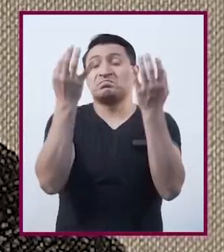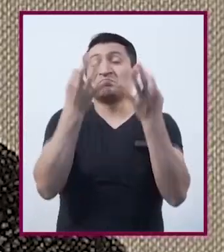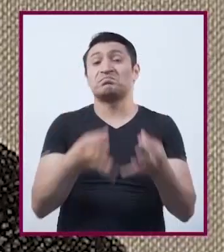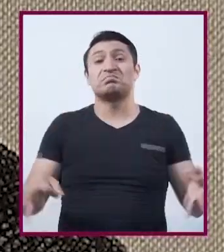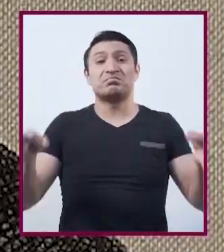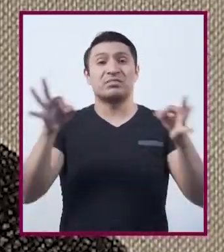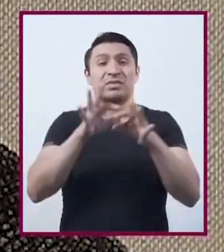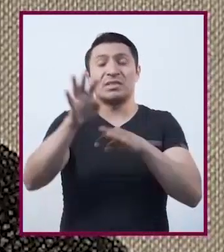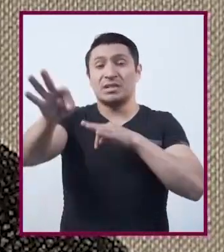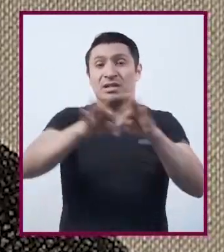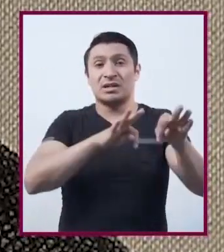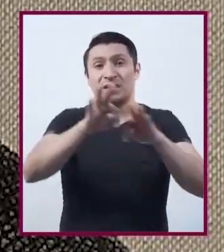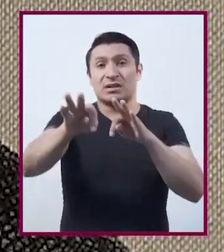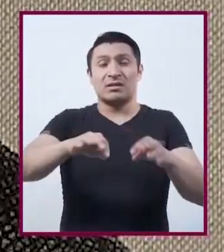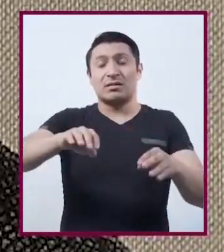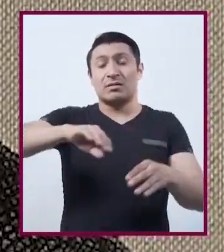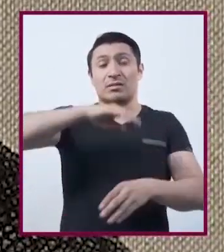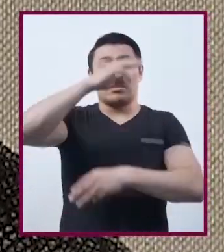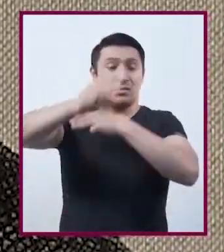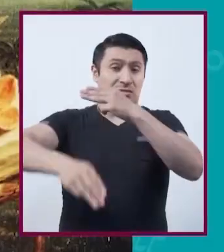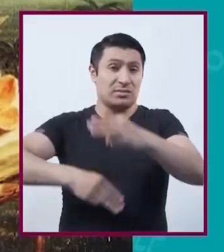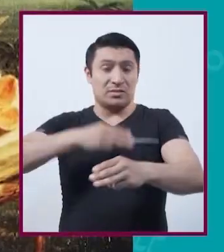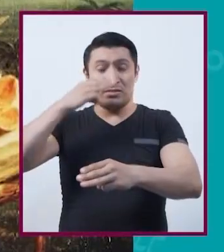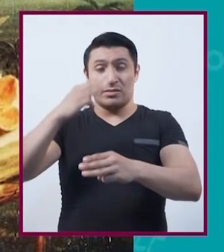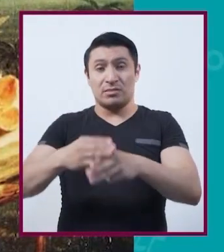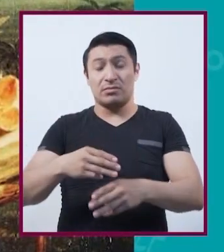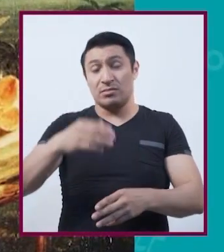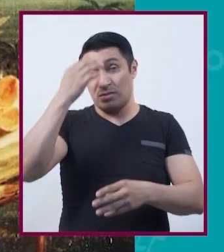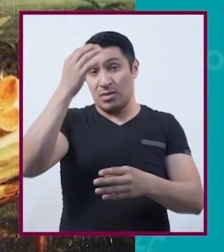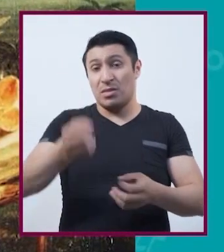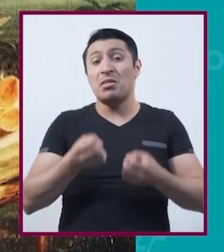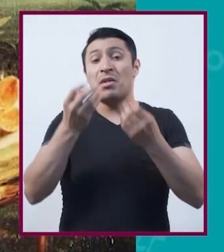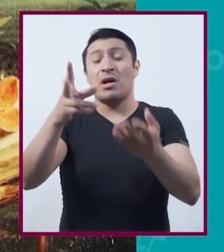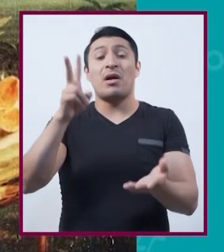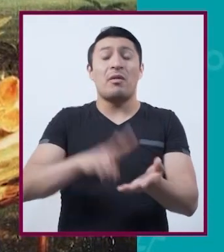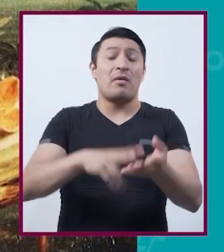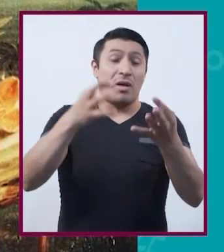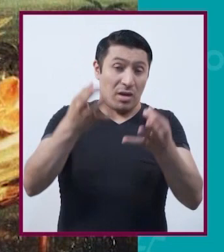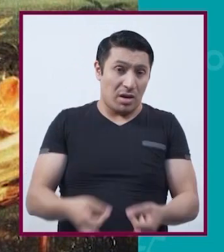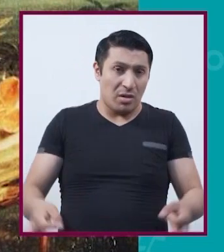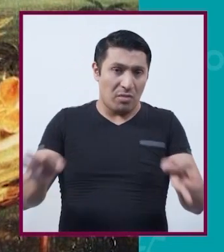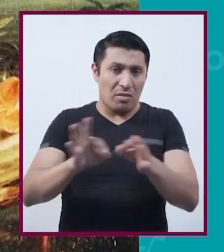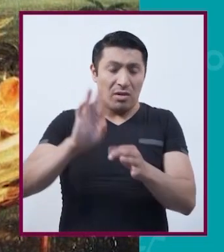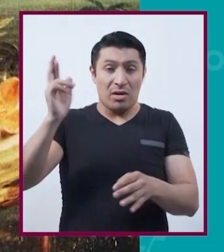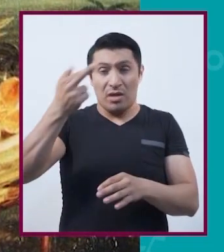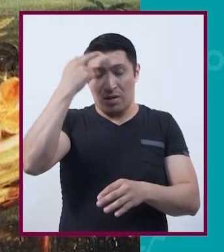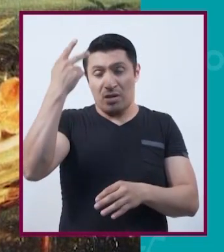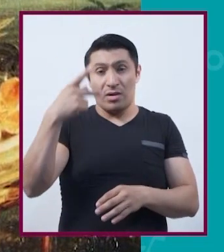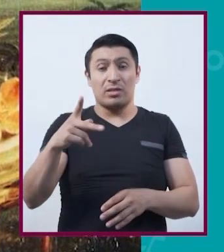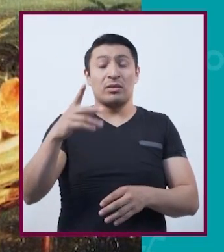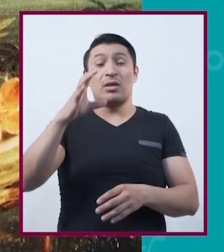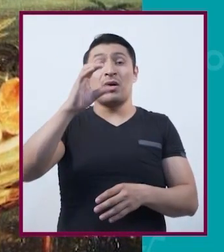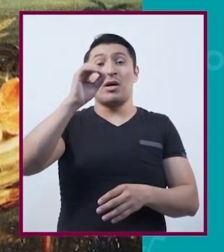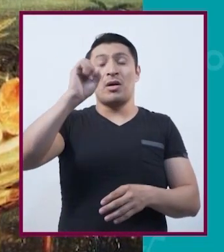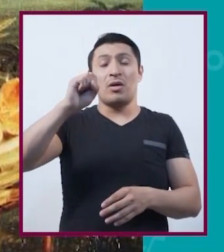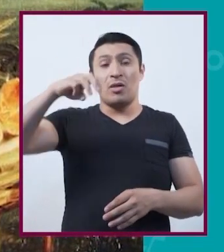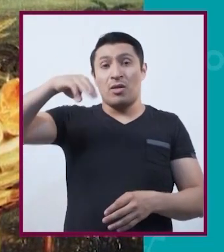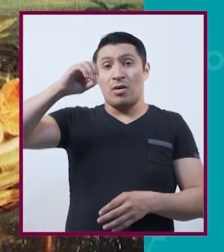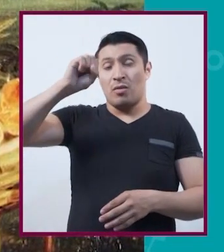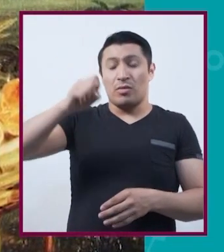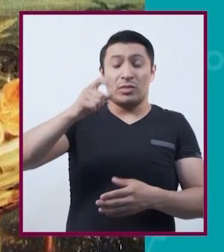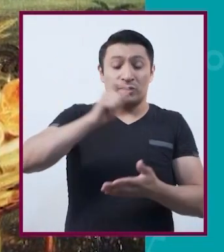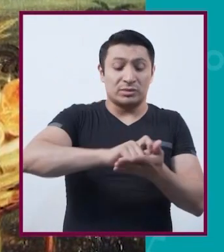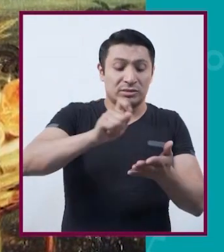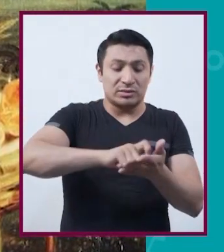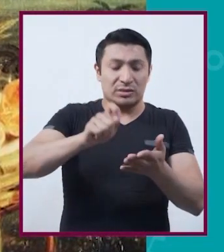mundo, entre otros varios trabajos de gran importancia. Por supuesto, el gobierno de los Estados